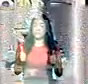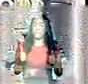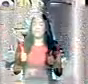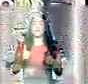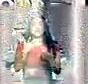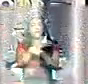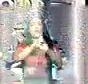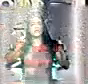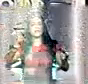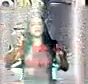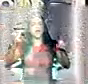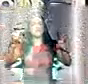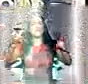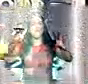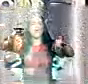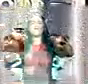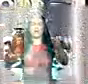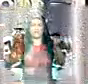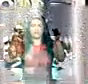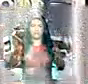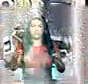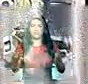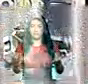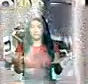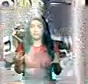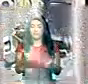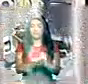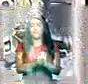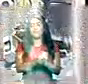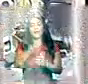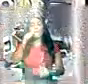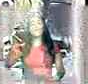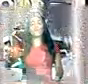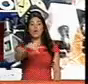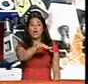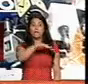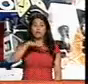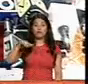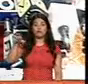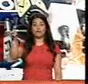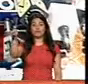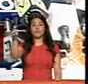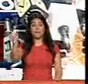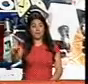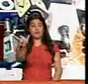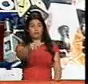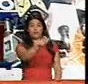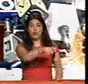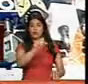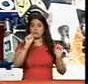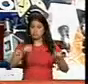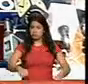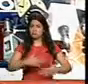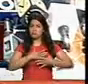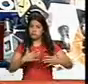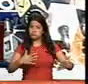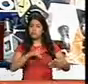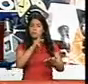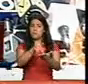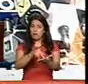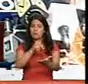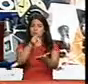democracia de nuevo tipo es la que tenemos y nuestro pueblo está participando